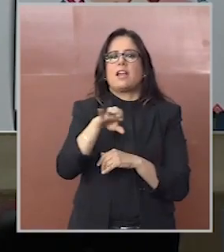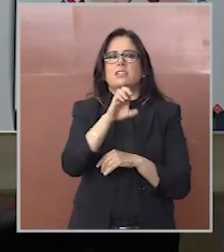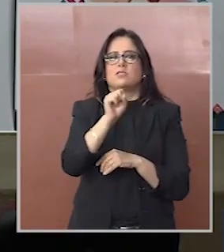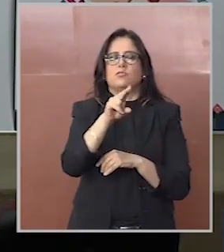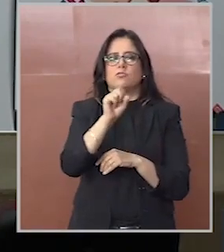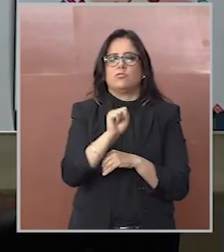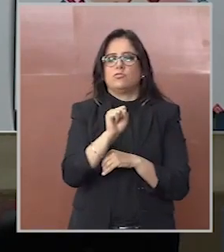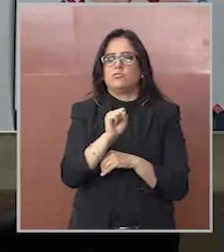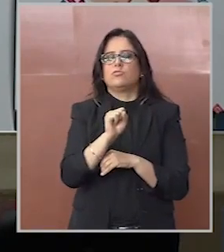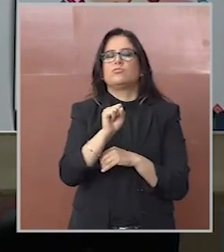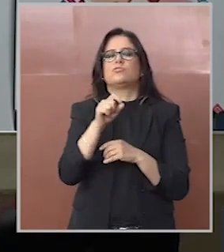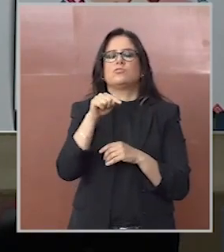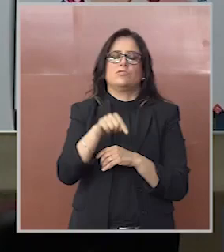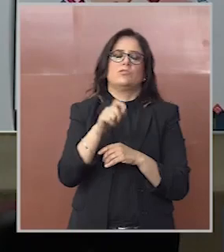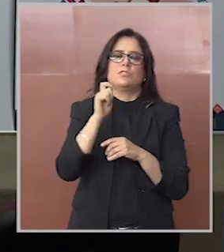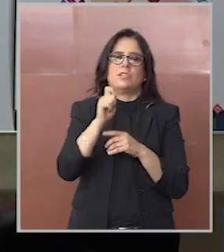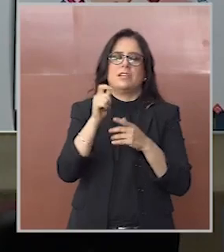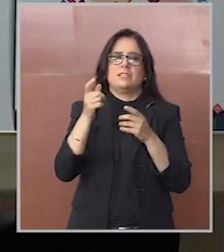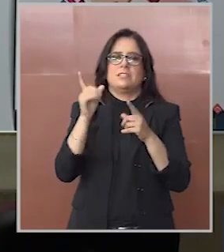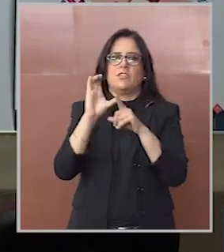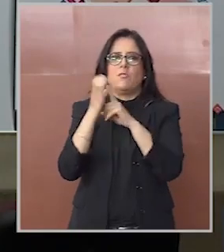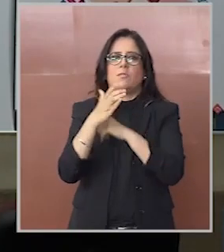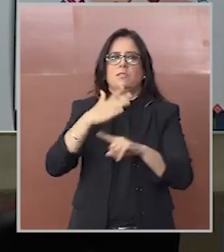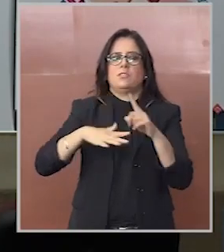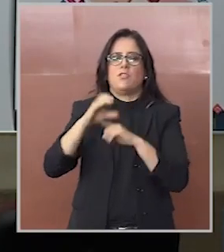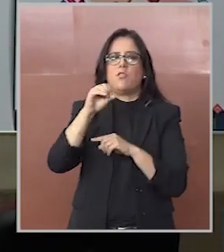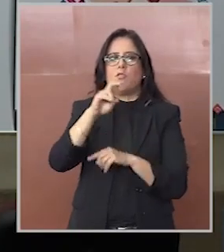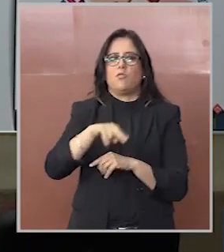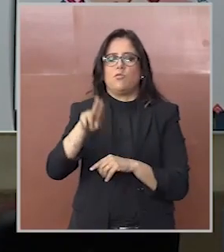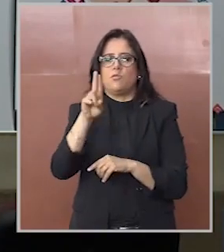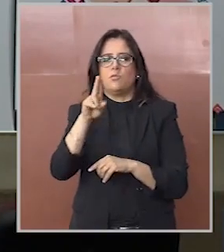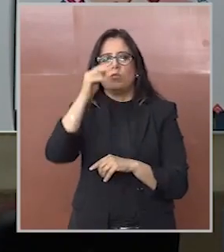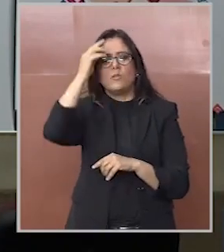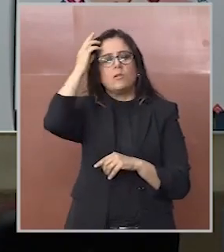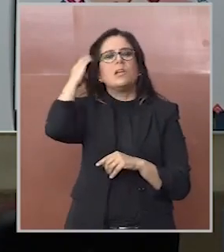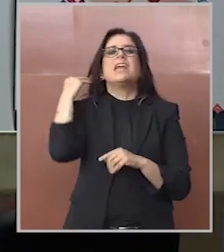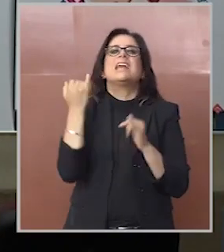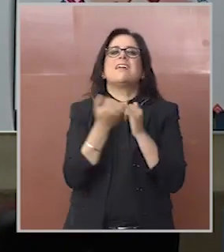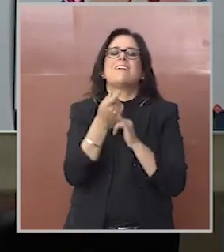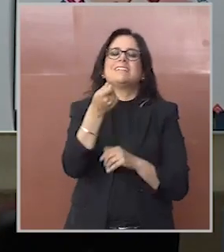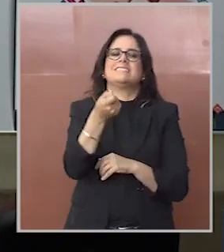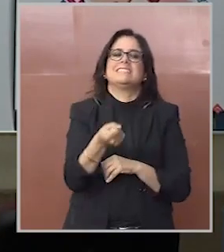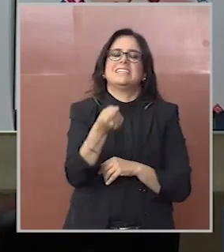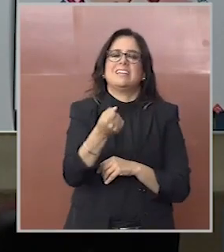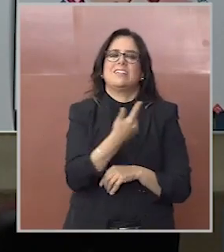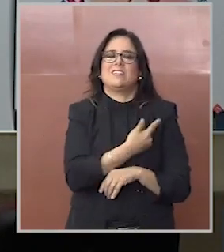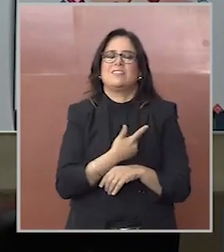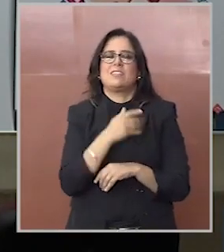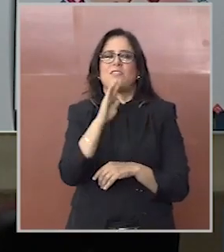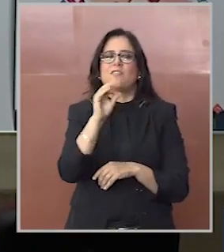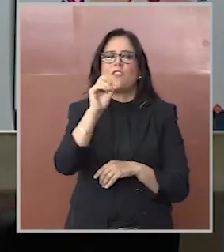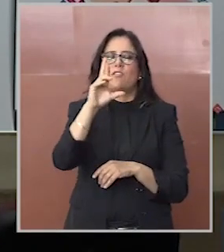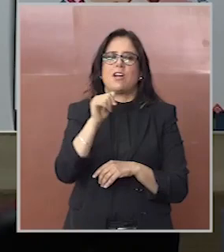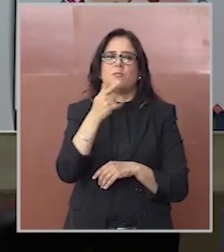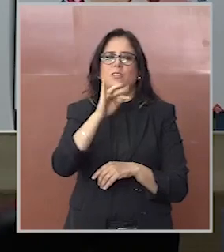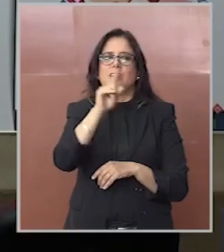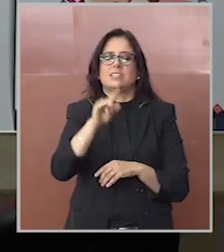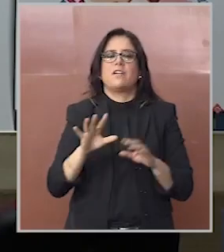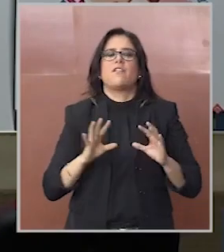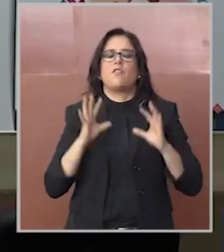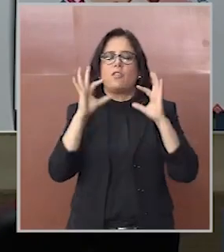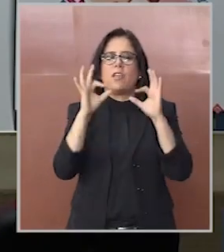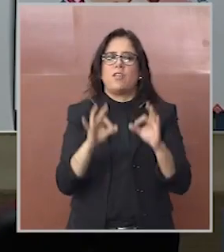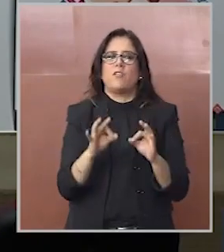acompaña también Jesús Peña Palacios representante adjunto en México del alto comisionado de las Naciones Unidas eh saludo también a Flora